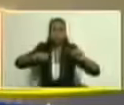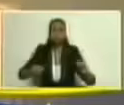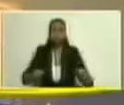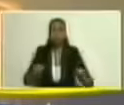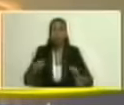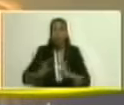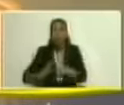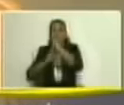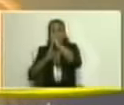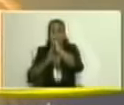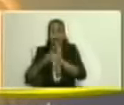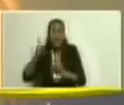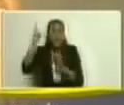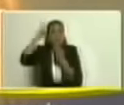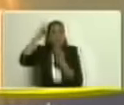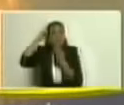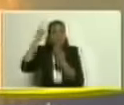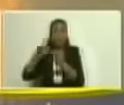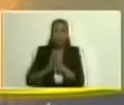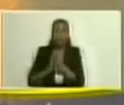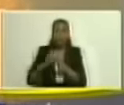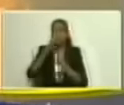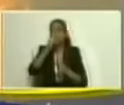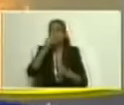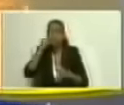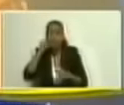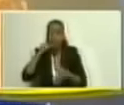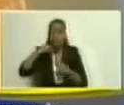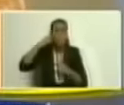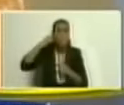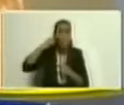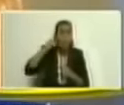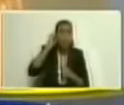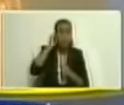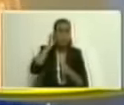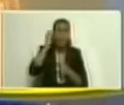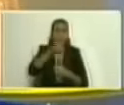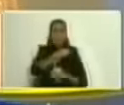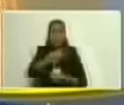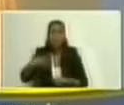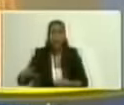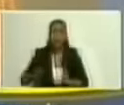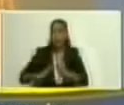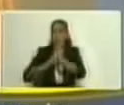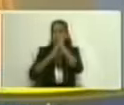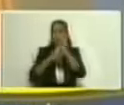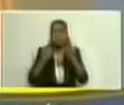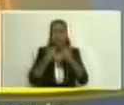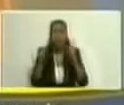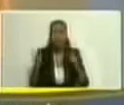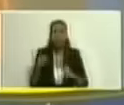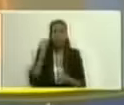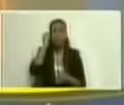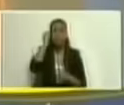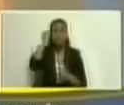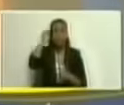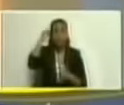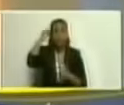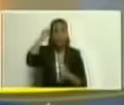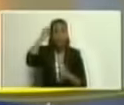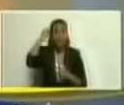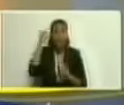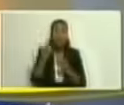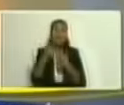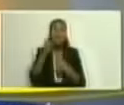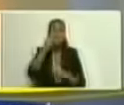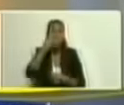formado por indios, zambos, mestizos, negros libertos y blancos